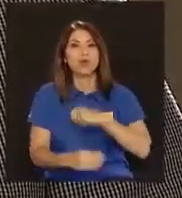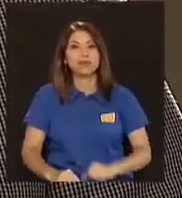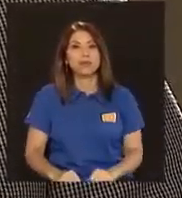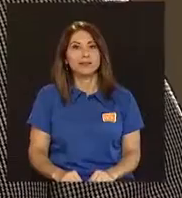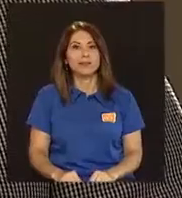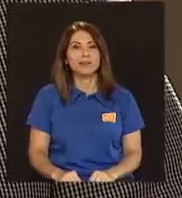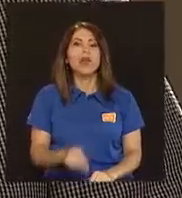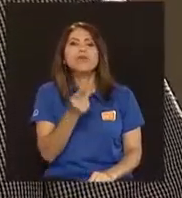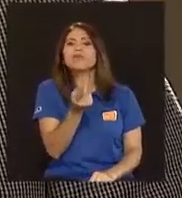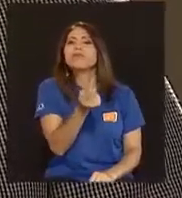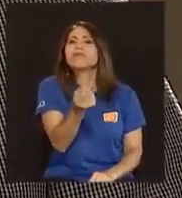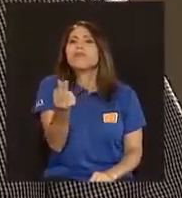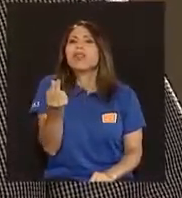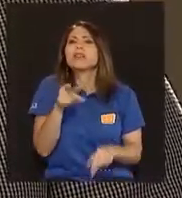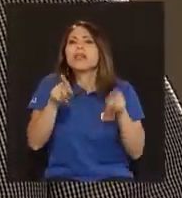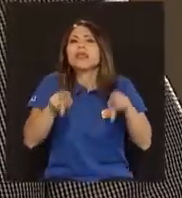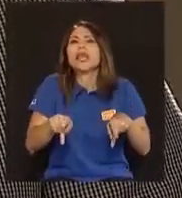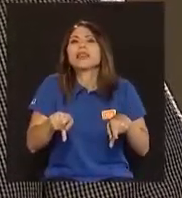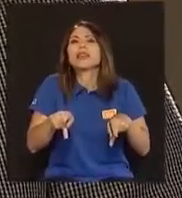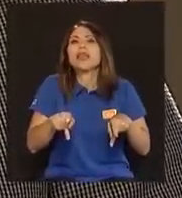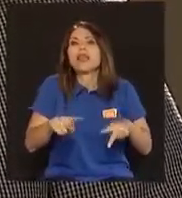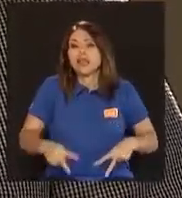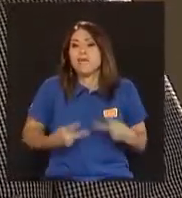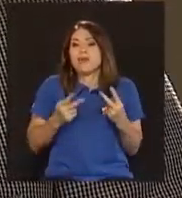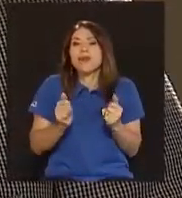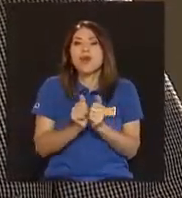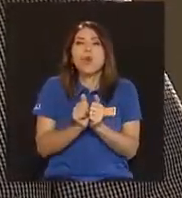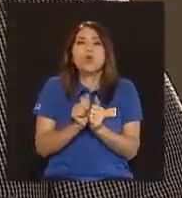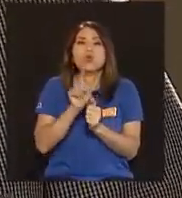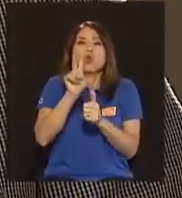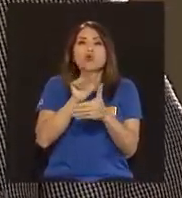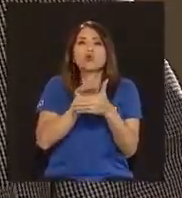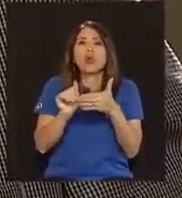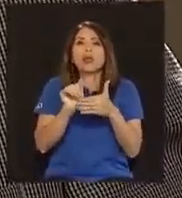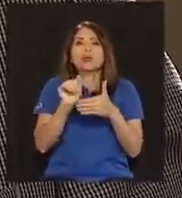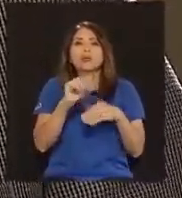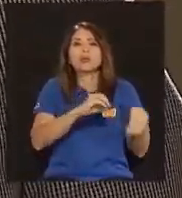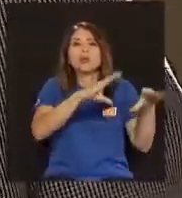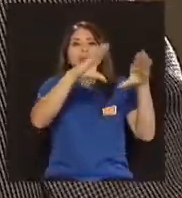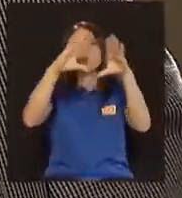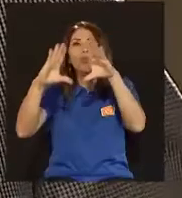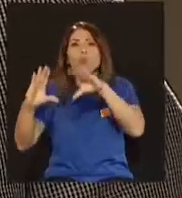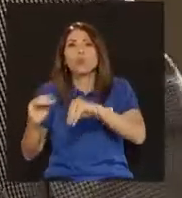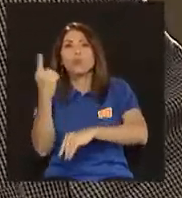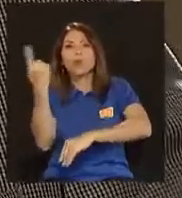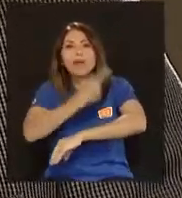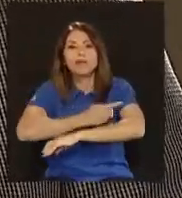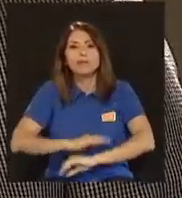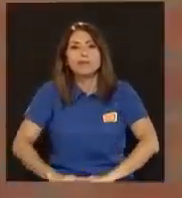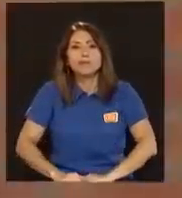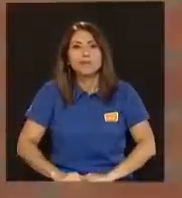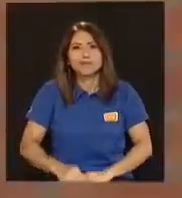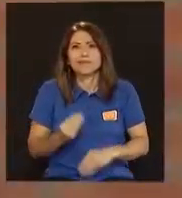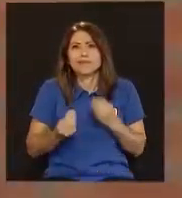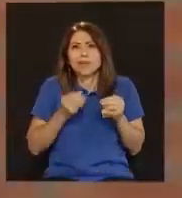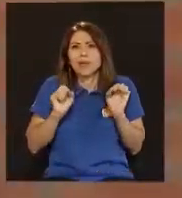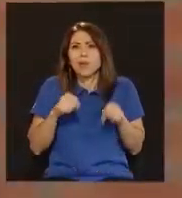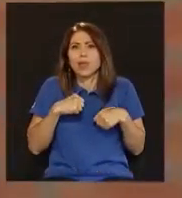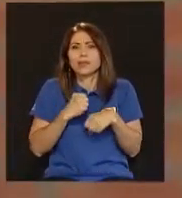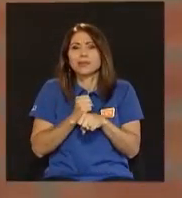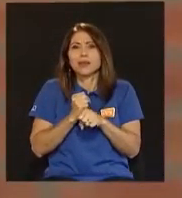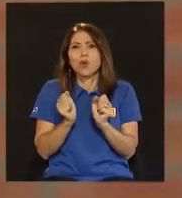gente que vive con $2-3 diarios. Que uno se imaginaría que, bueno, es que puede uno hacer con $2-3 diarios.